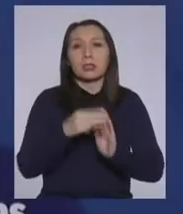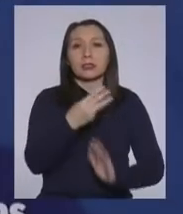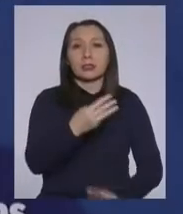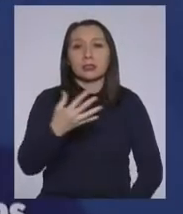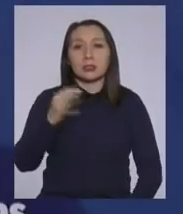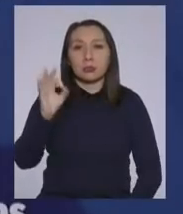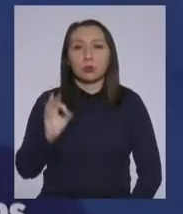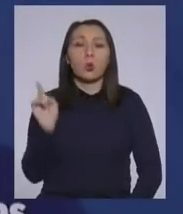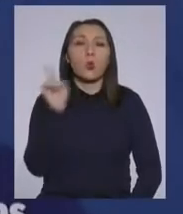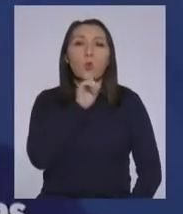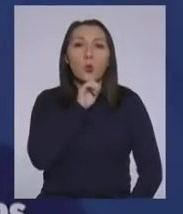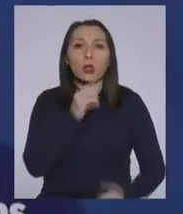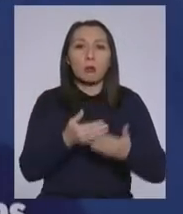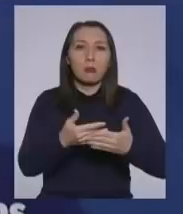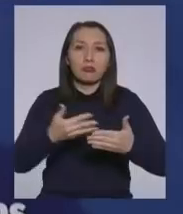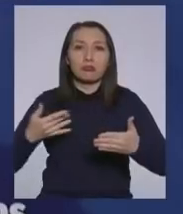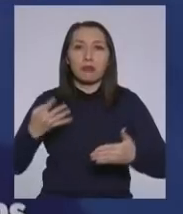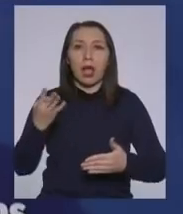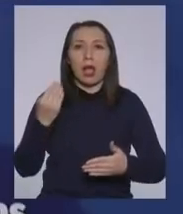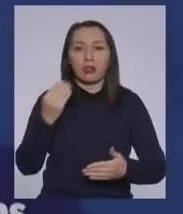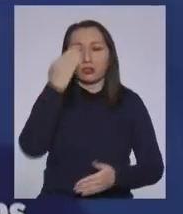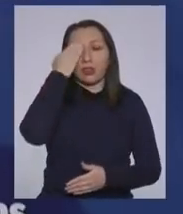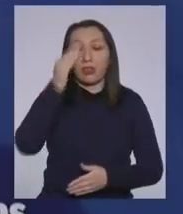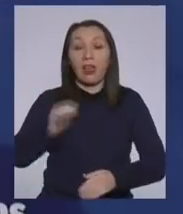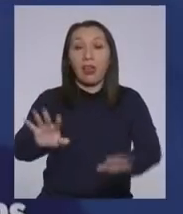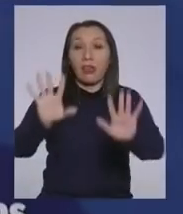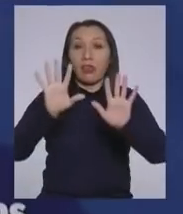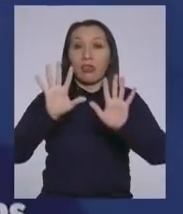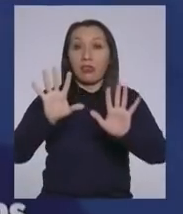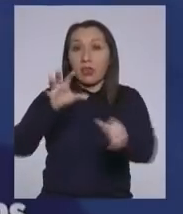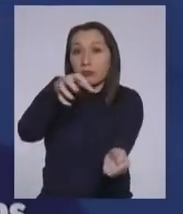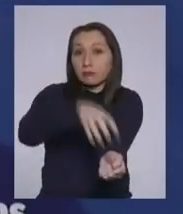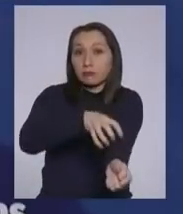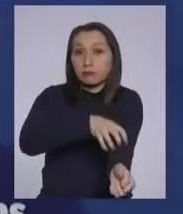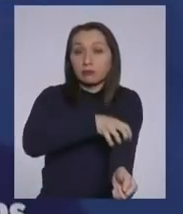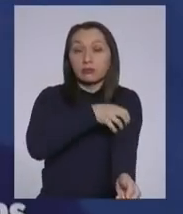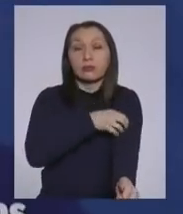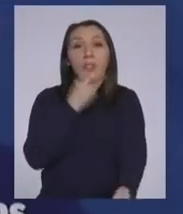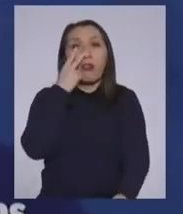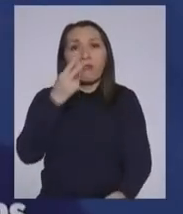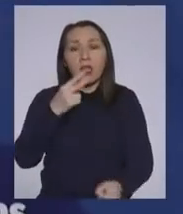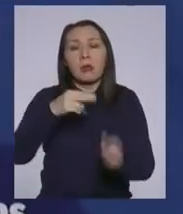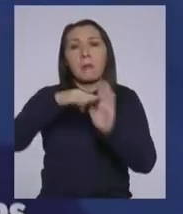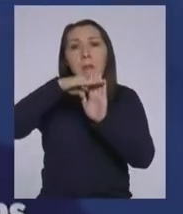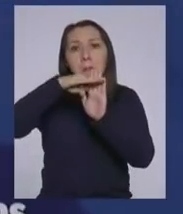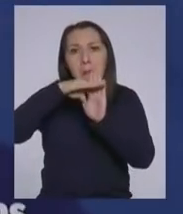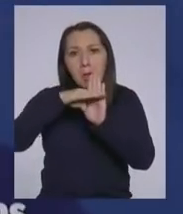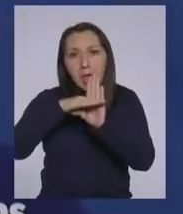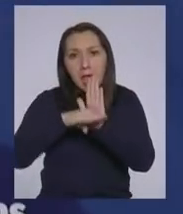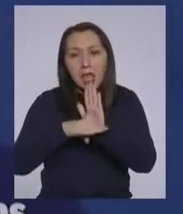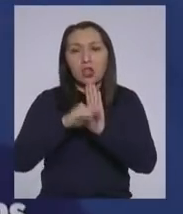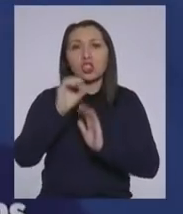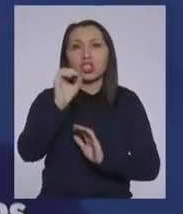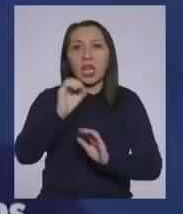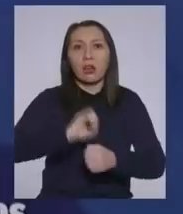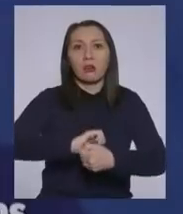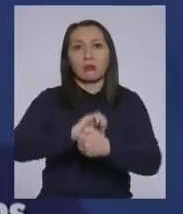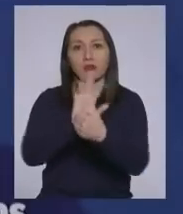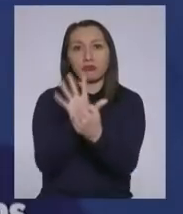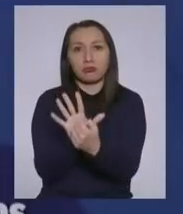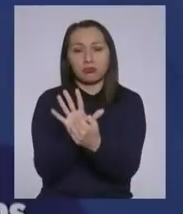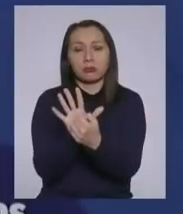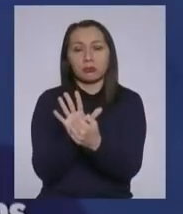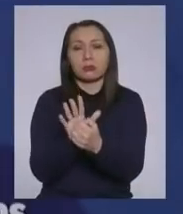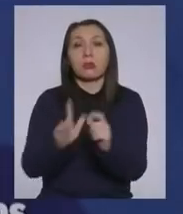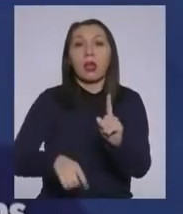35% en los últimos 14 días. 10 regiones muestran crecimiento negativo, menor a 0. Además